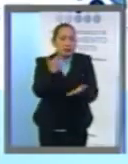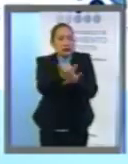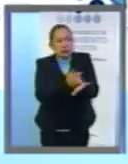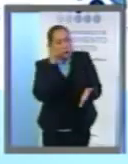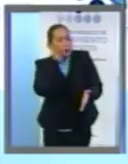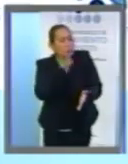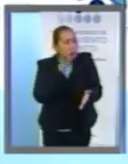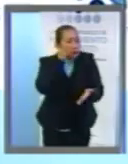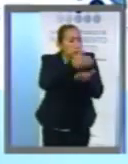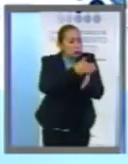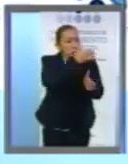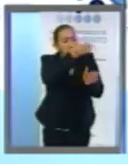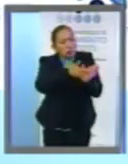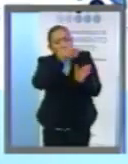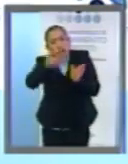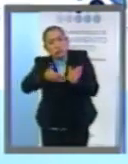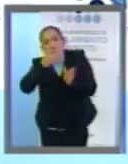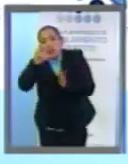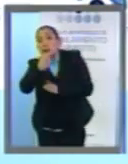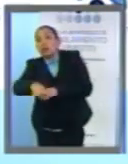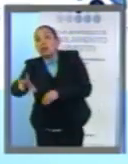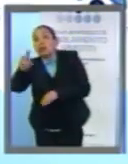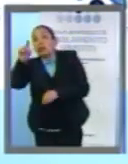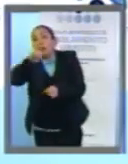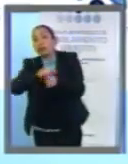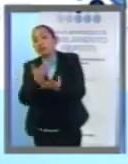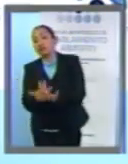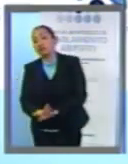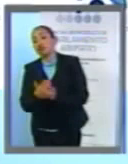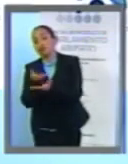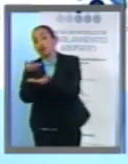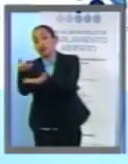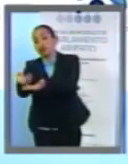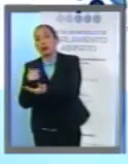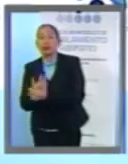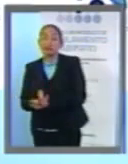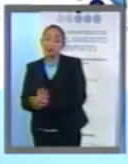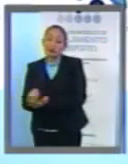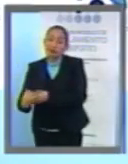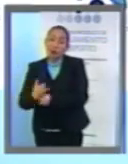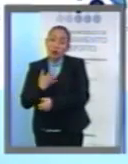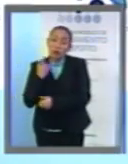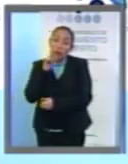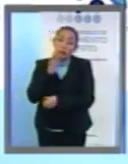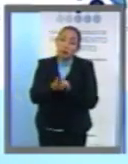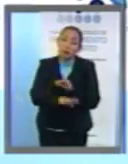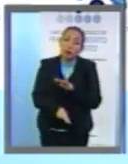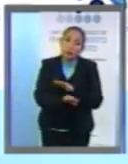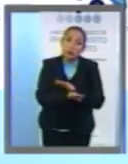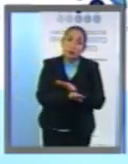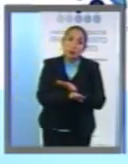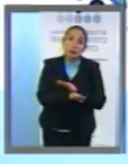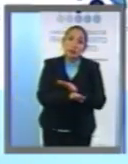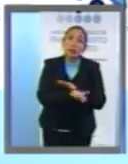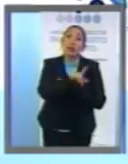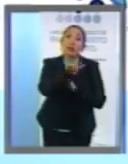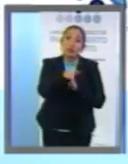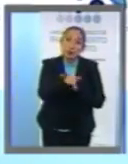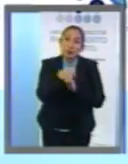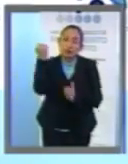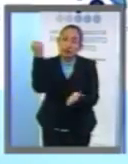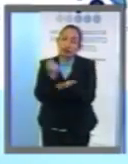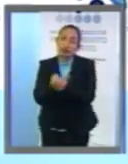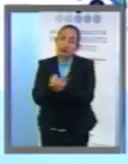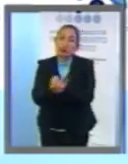viene un periodo de más de cerca de 180 días en los que estamos recibiendo información para las solventaciones. Y de ahí hay que hacer